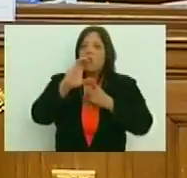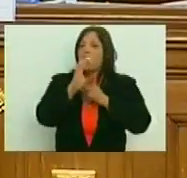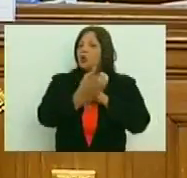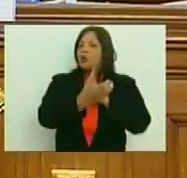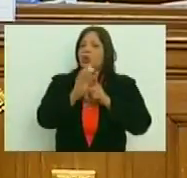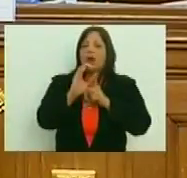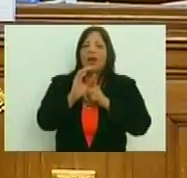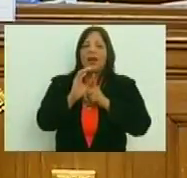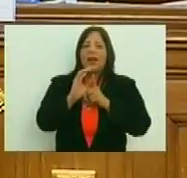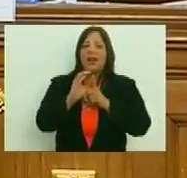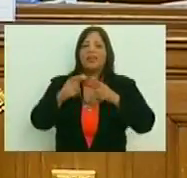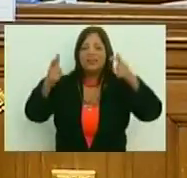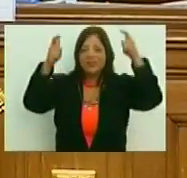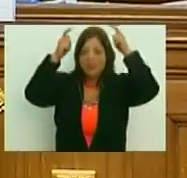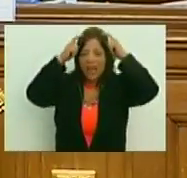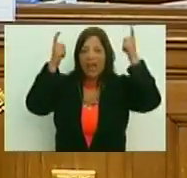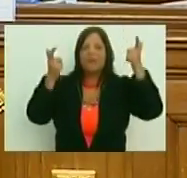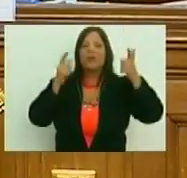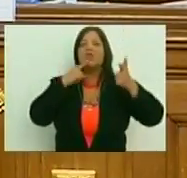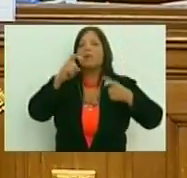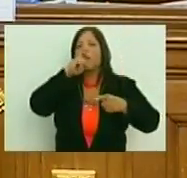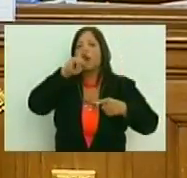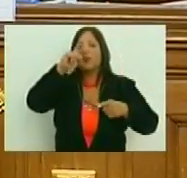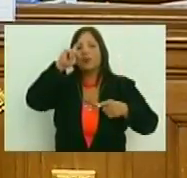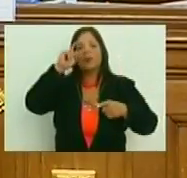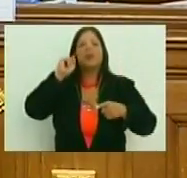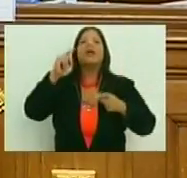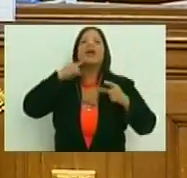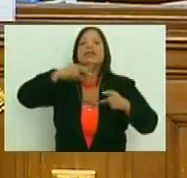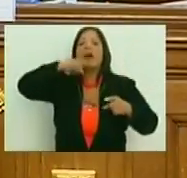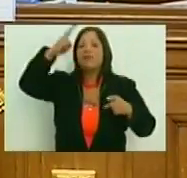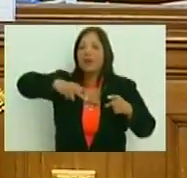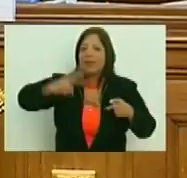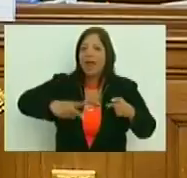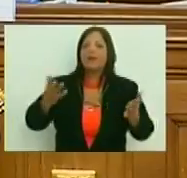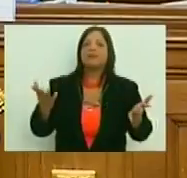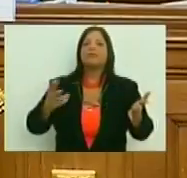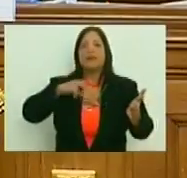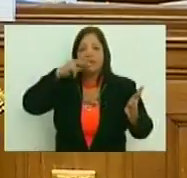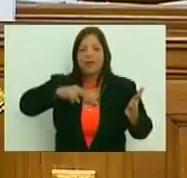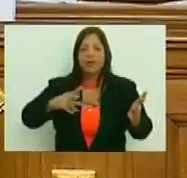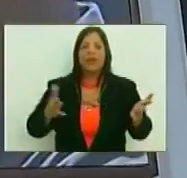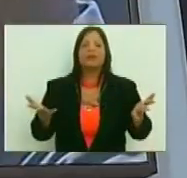si no existiera un Chávez y si no existiera un Nicolás Maduro. Esa es la verdad verdadera.